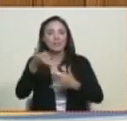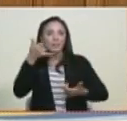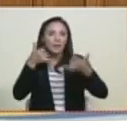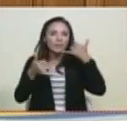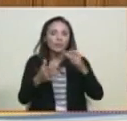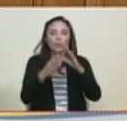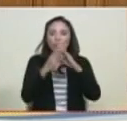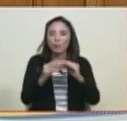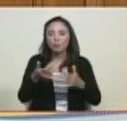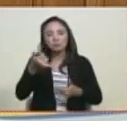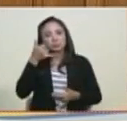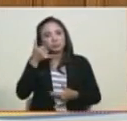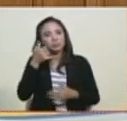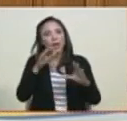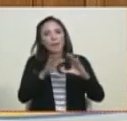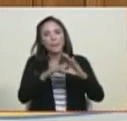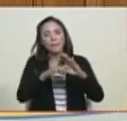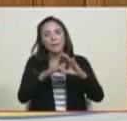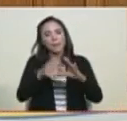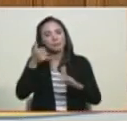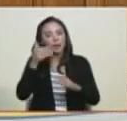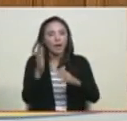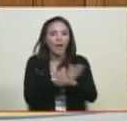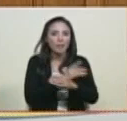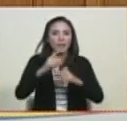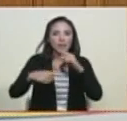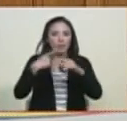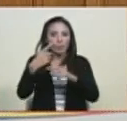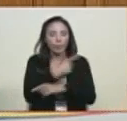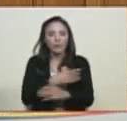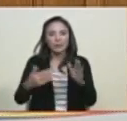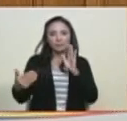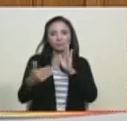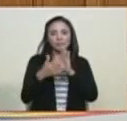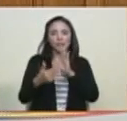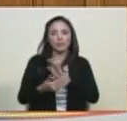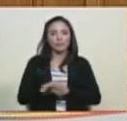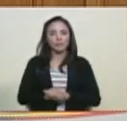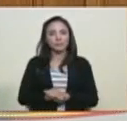conversaciones que hicieron antes y durante el ataque.